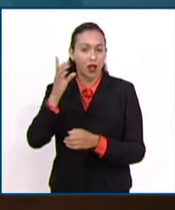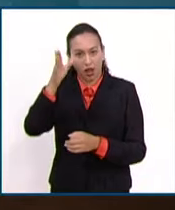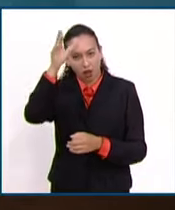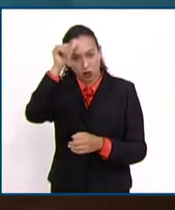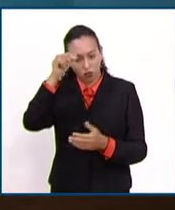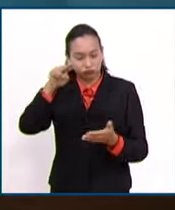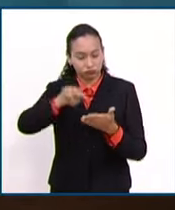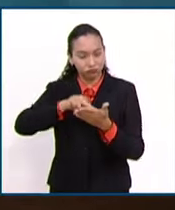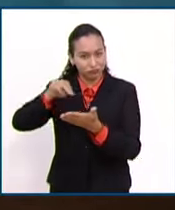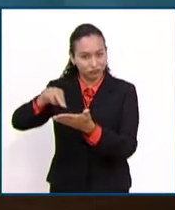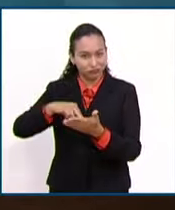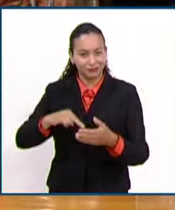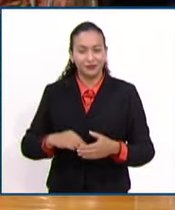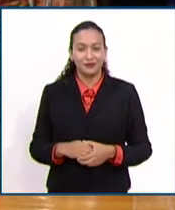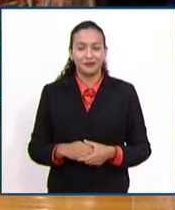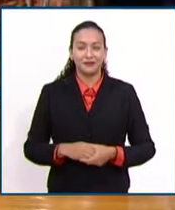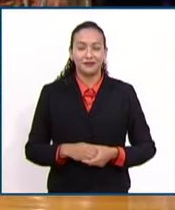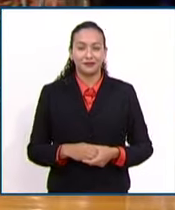de colaboración.